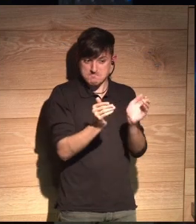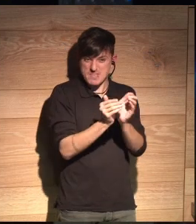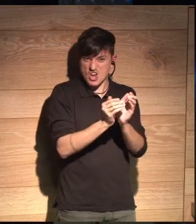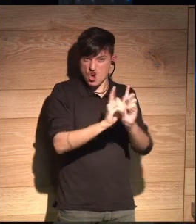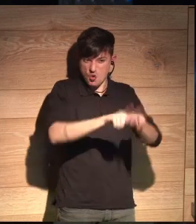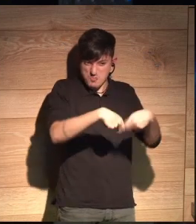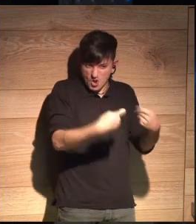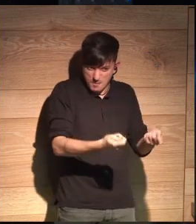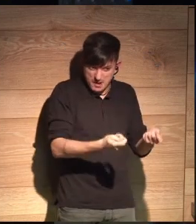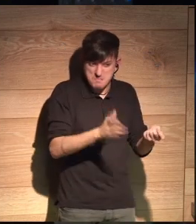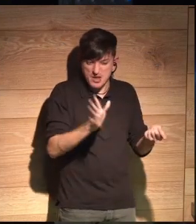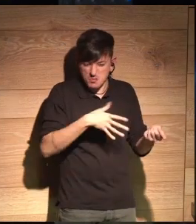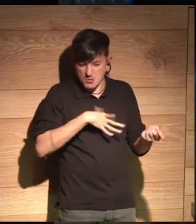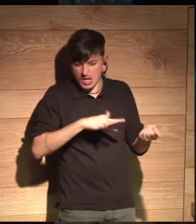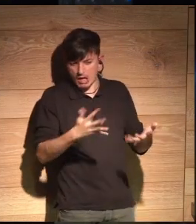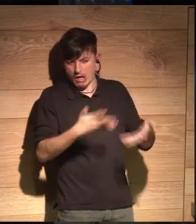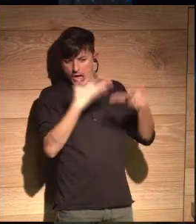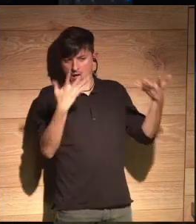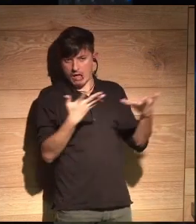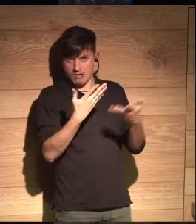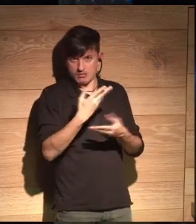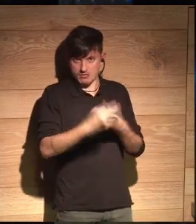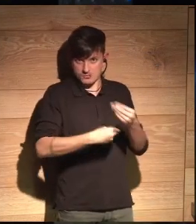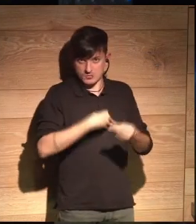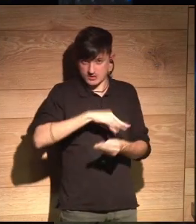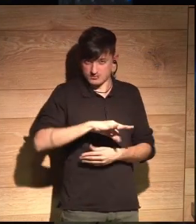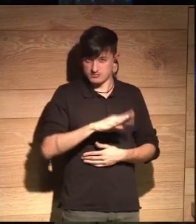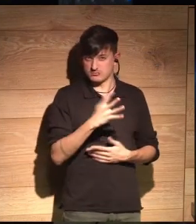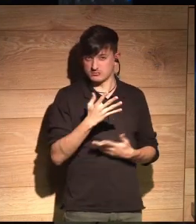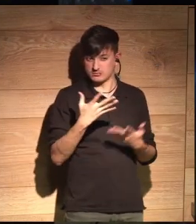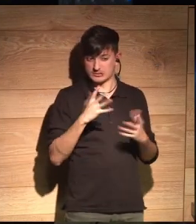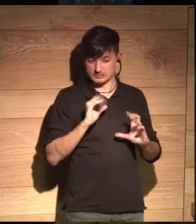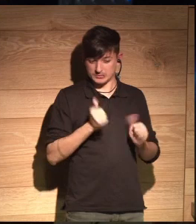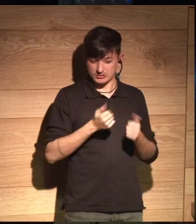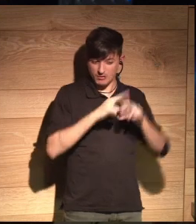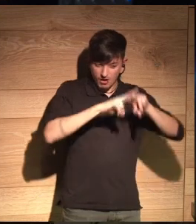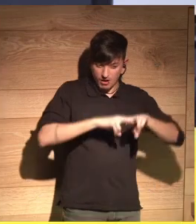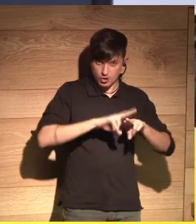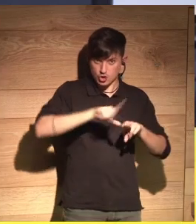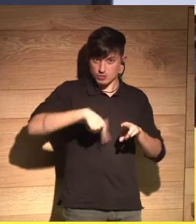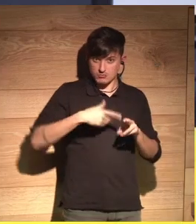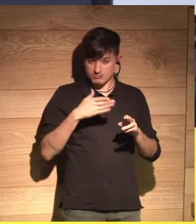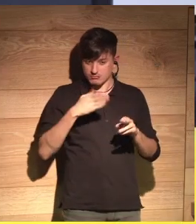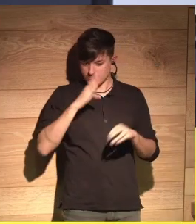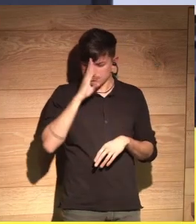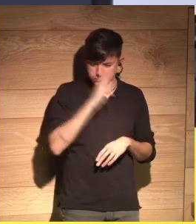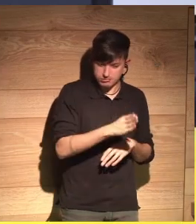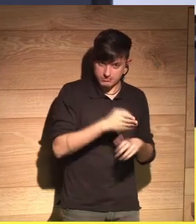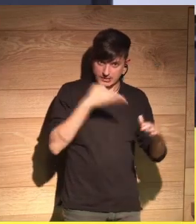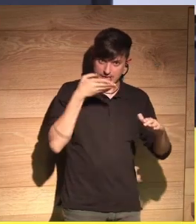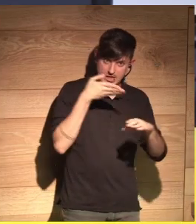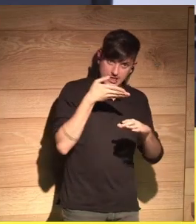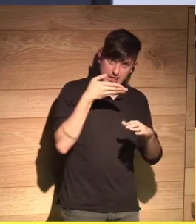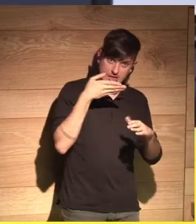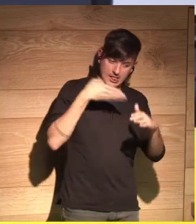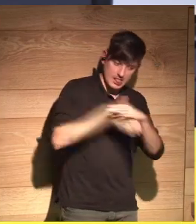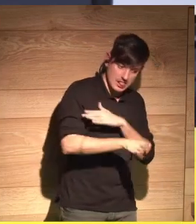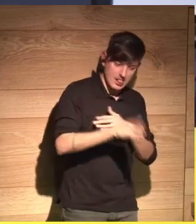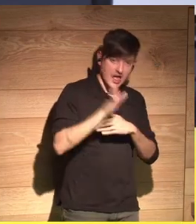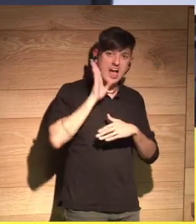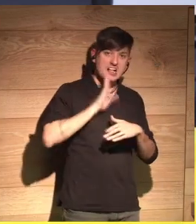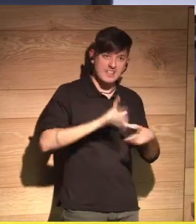podemos hacer a nivel agregado digamos estamos empezado a analizar todo esto hemos ido a las alcantarillas para ver cómo bueno cómo funciona todo